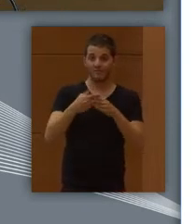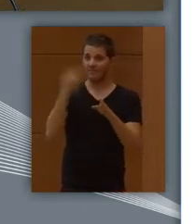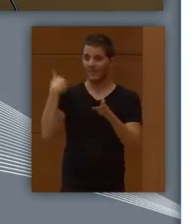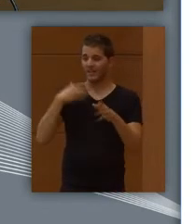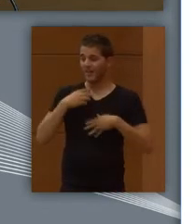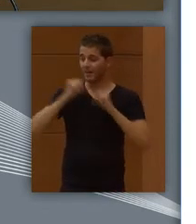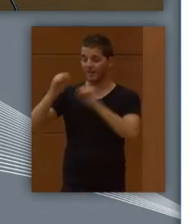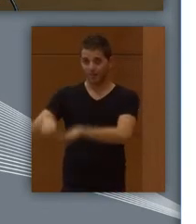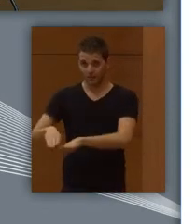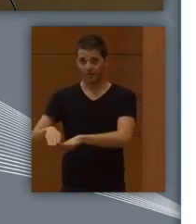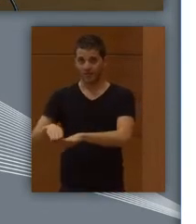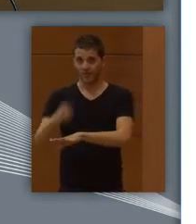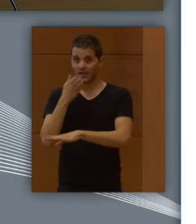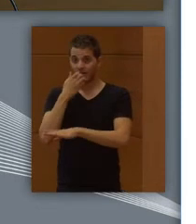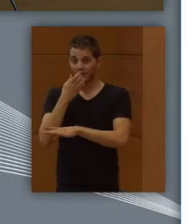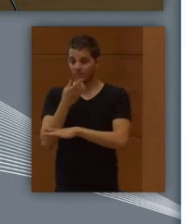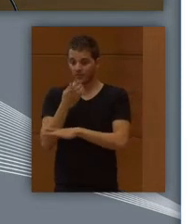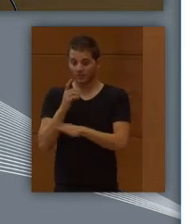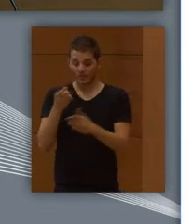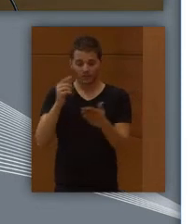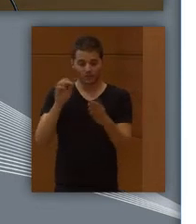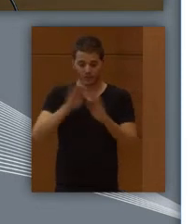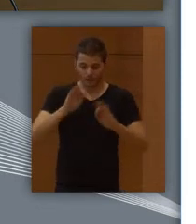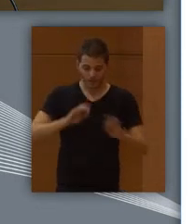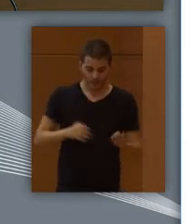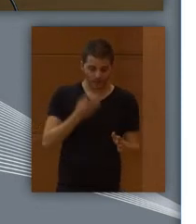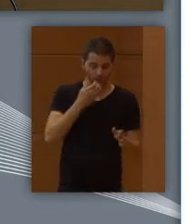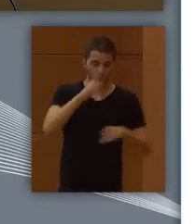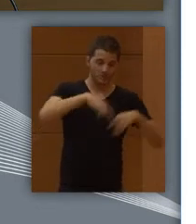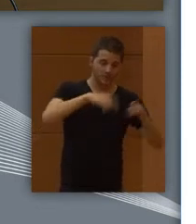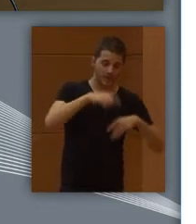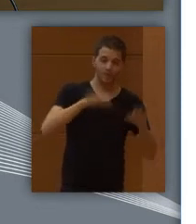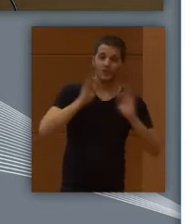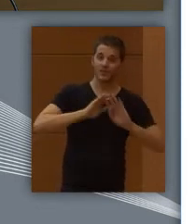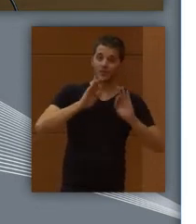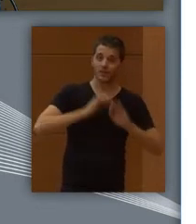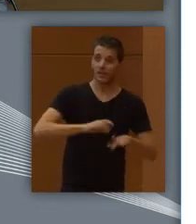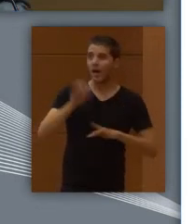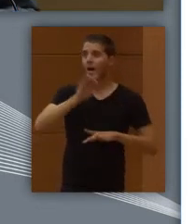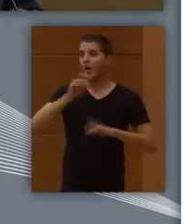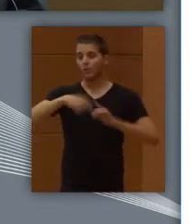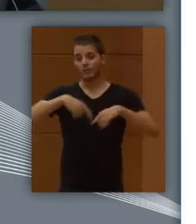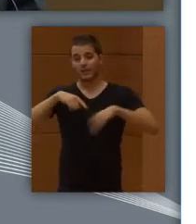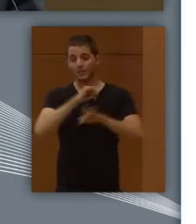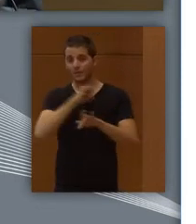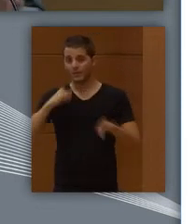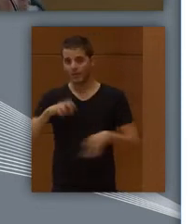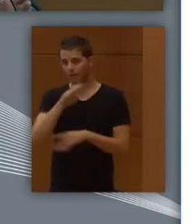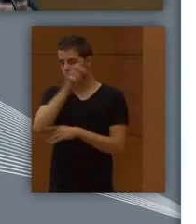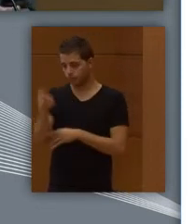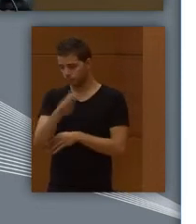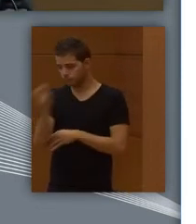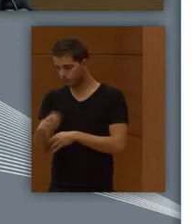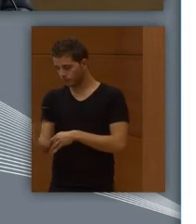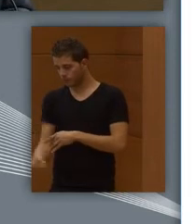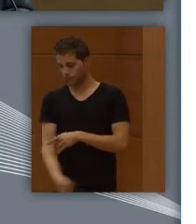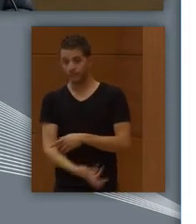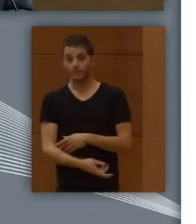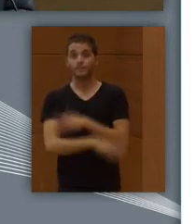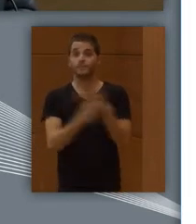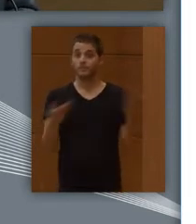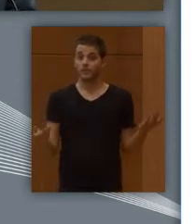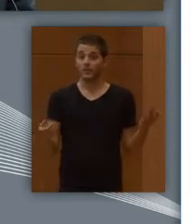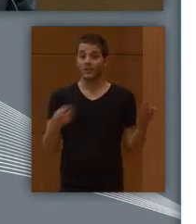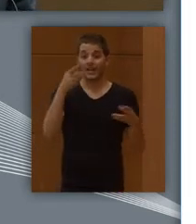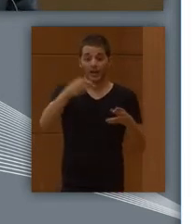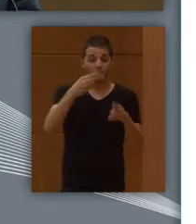casa o programe su movilidad a través del transporte especial, del transporte privado, etcétera, etcétera, ¿no? Con lo cual, ahí hay